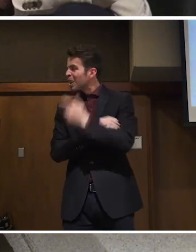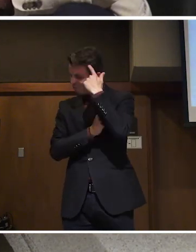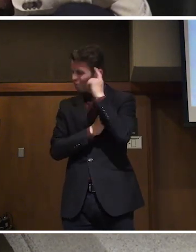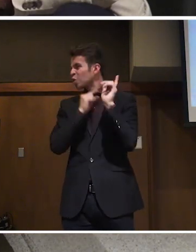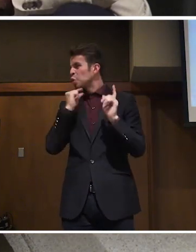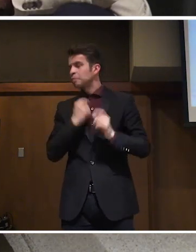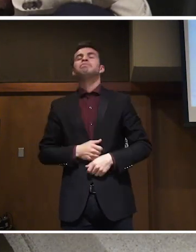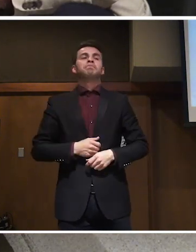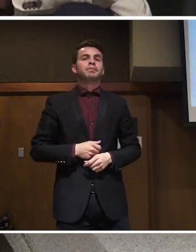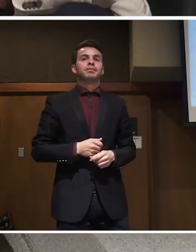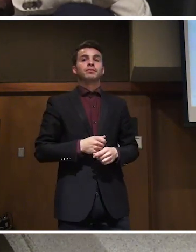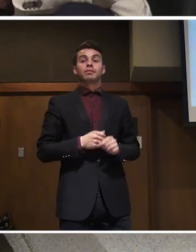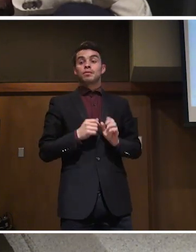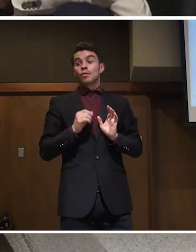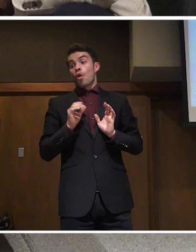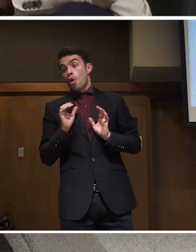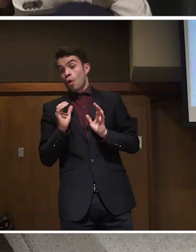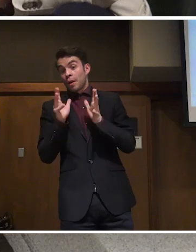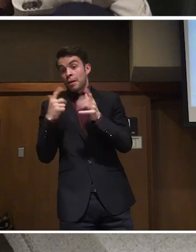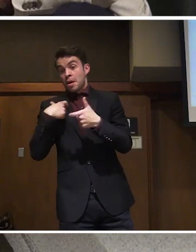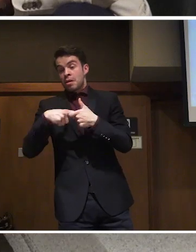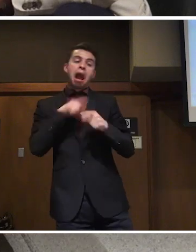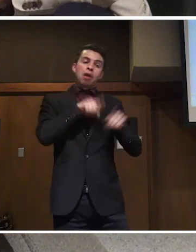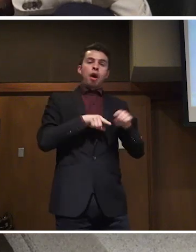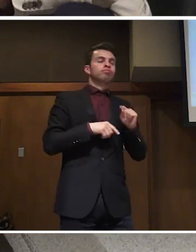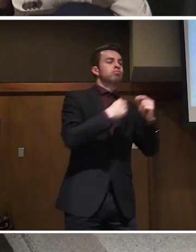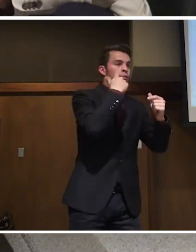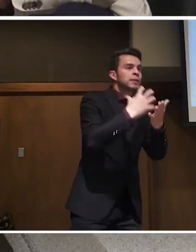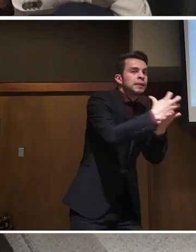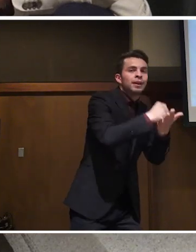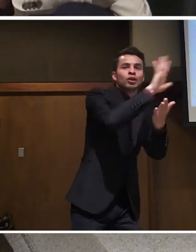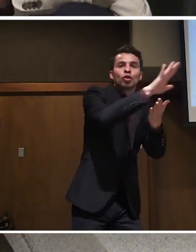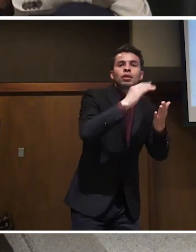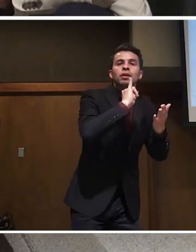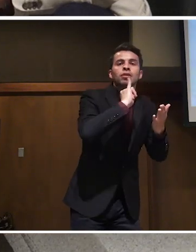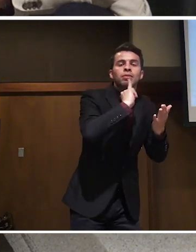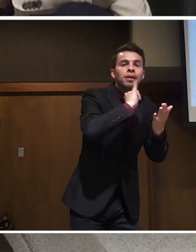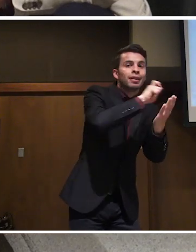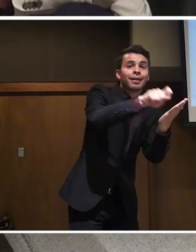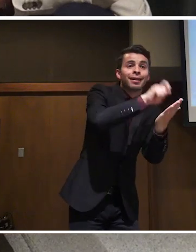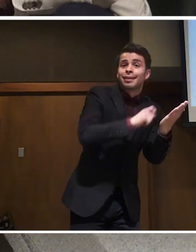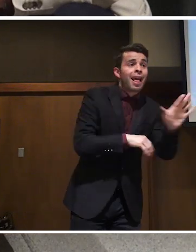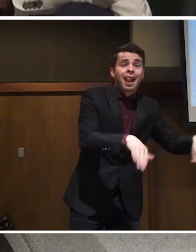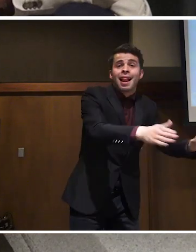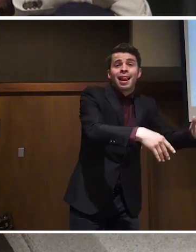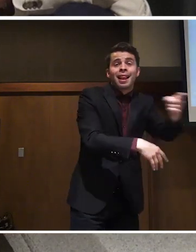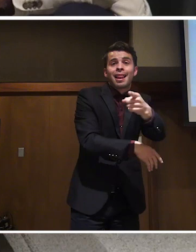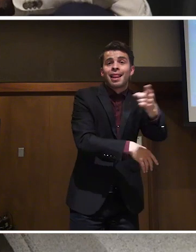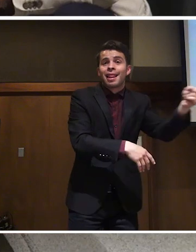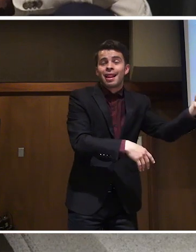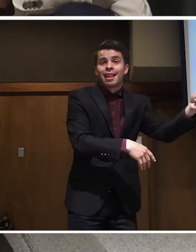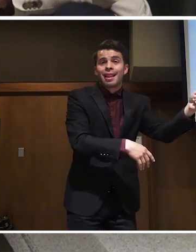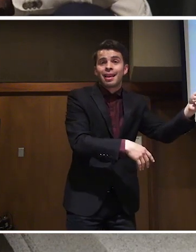ellos, entonces se recogen textos y se escriben en el idioma de los indios, pero no en la escritura es la